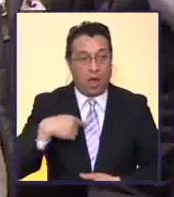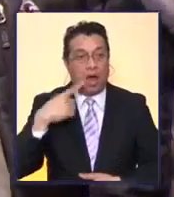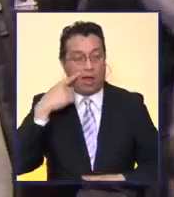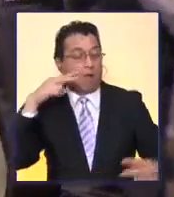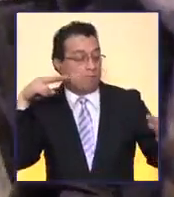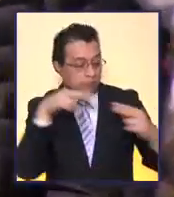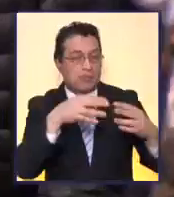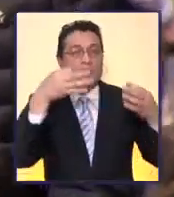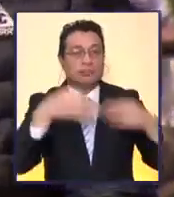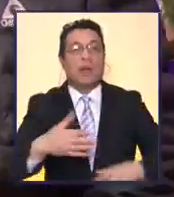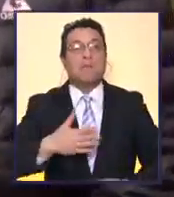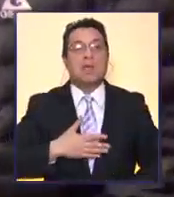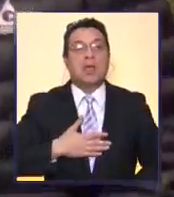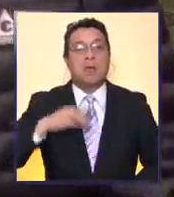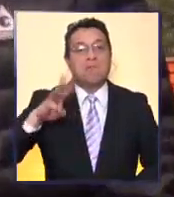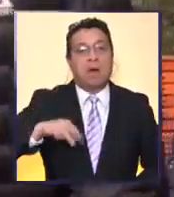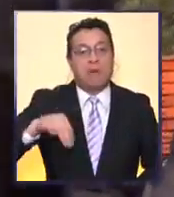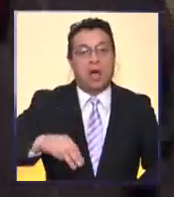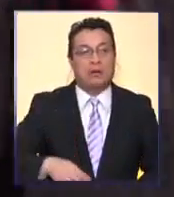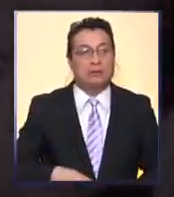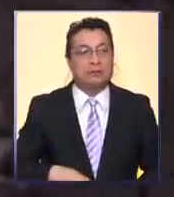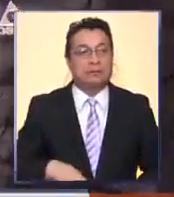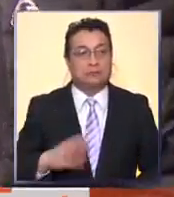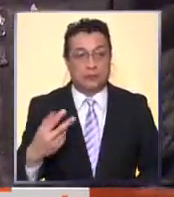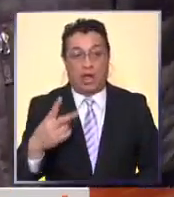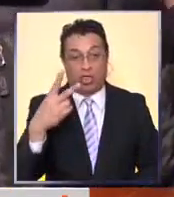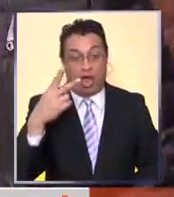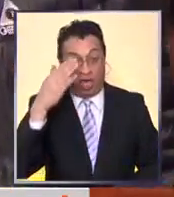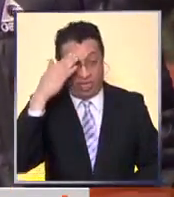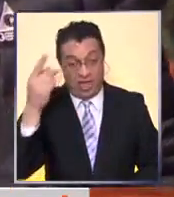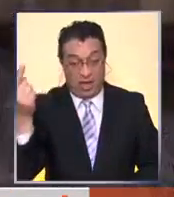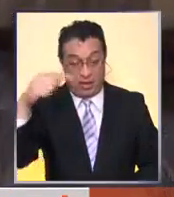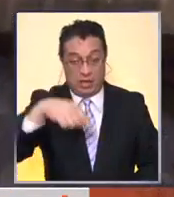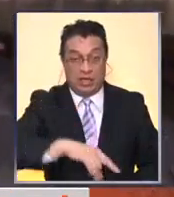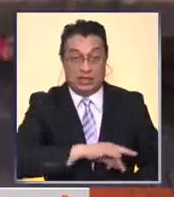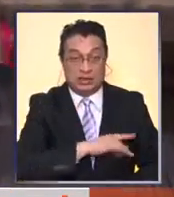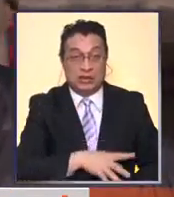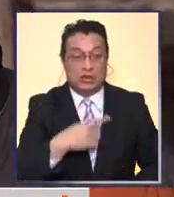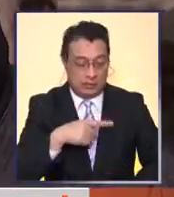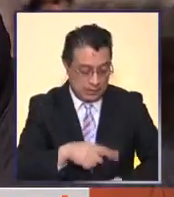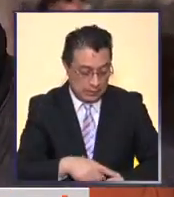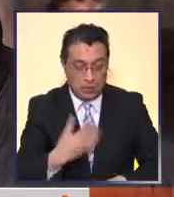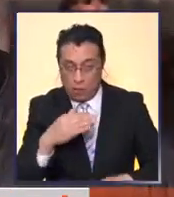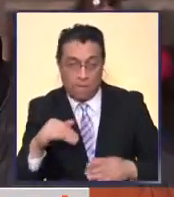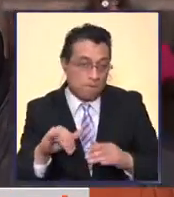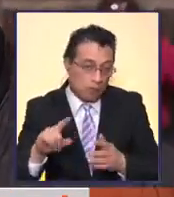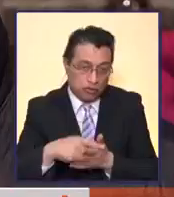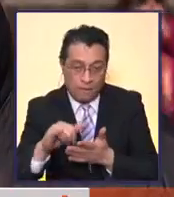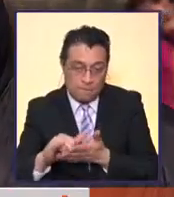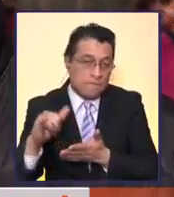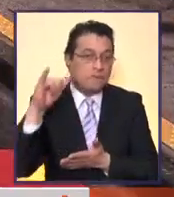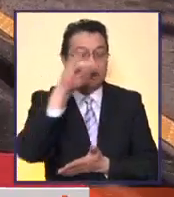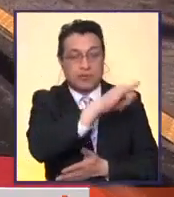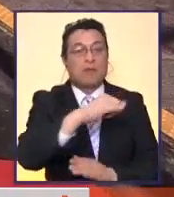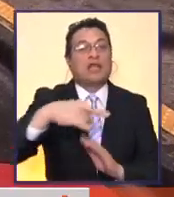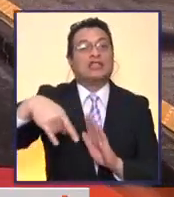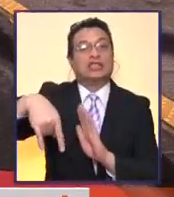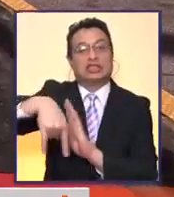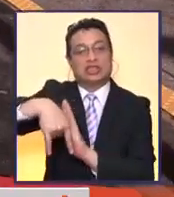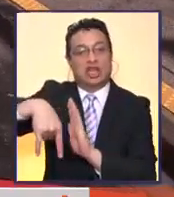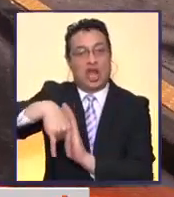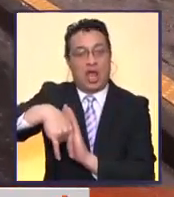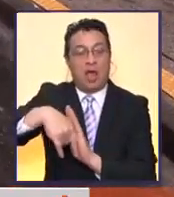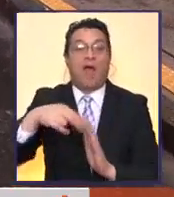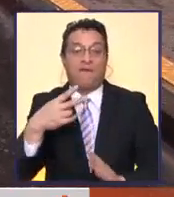mamá. Llevo apenas 2 días en Chile y cuenta las horas para tomar otro vuelo con destino a Chiloé. Ahí vive